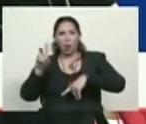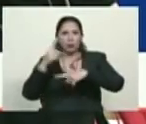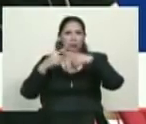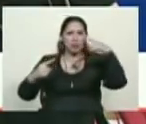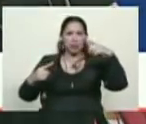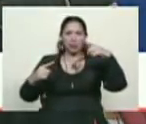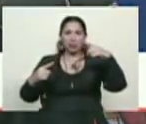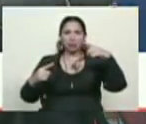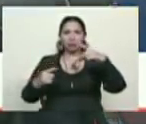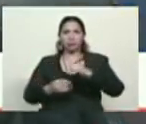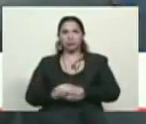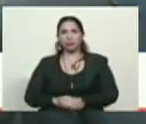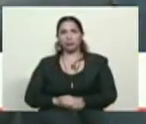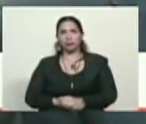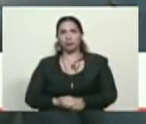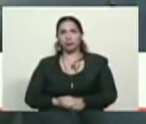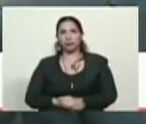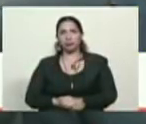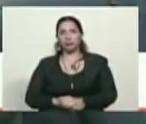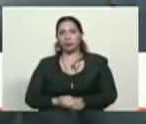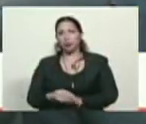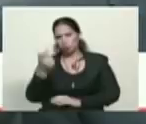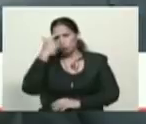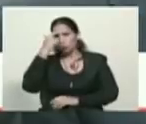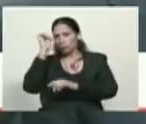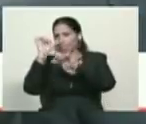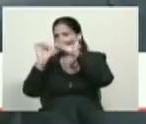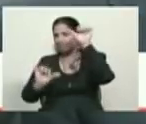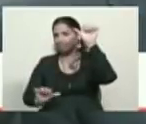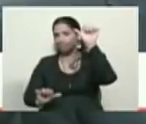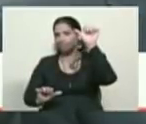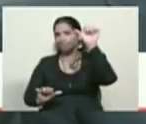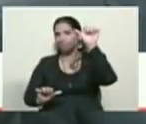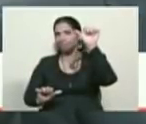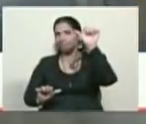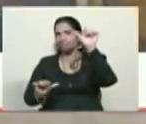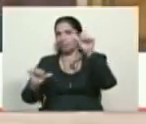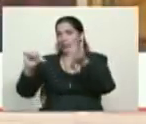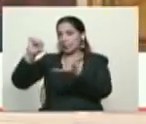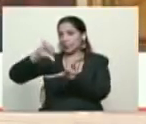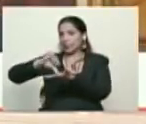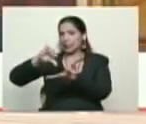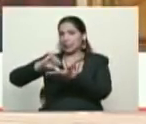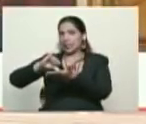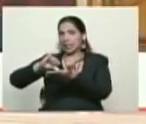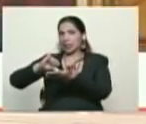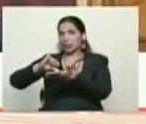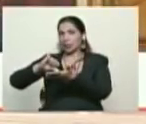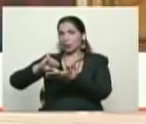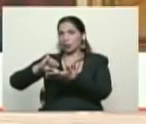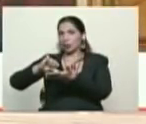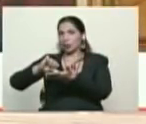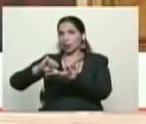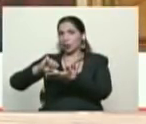que fue. Estoy enterado de los detalles. Llegaron al centro comercial Lido, en